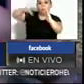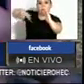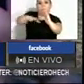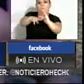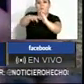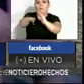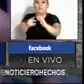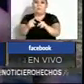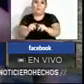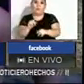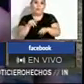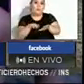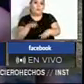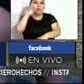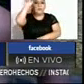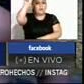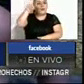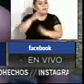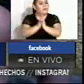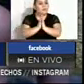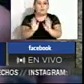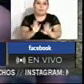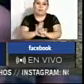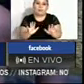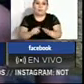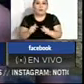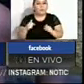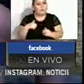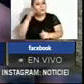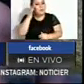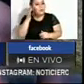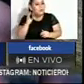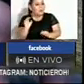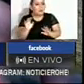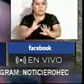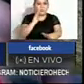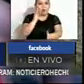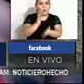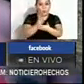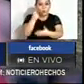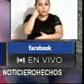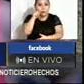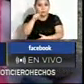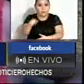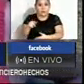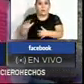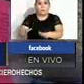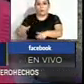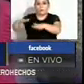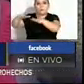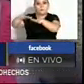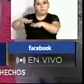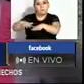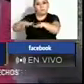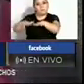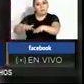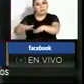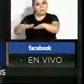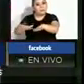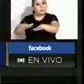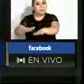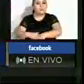Pero gracias a mi Dios no ha pasado eso todavía y creo que ya no va a pasar porque si usted se fija ya las aguas se están calmando.